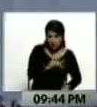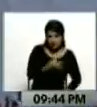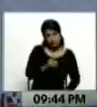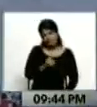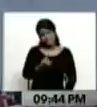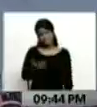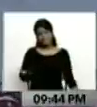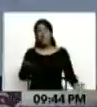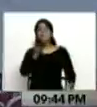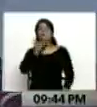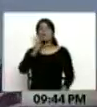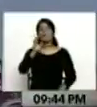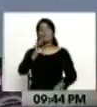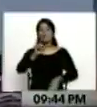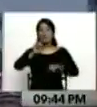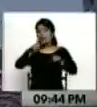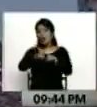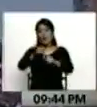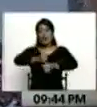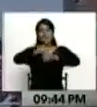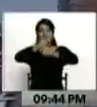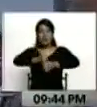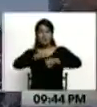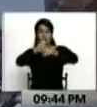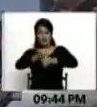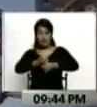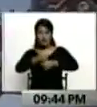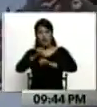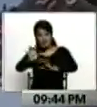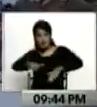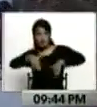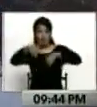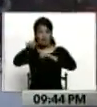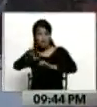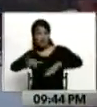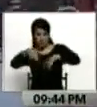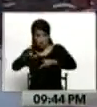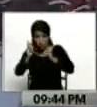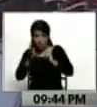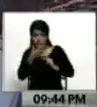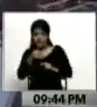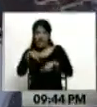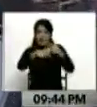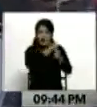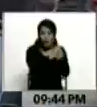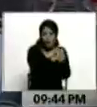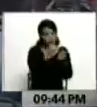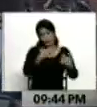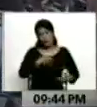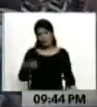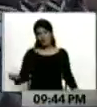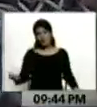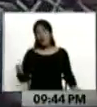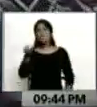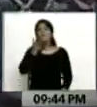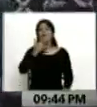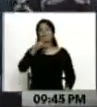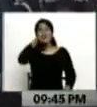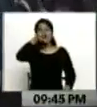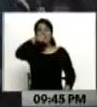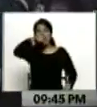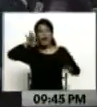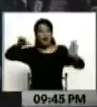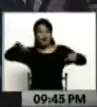yegua o un potro amarrado puede galopar comoo un águila un